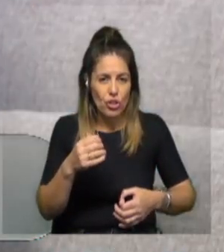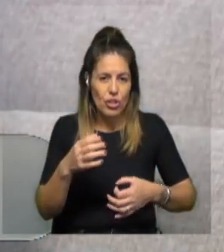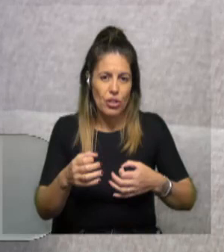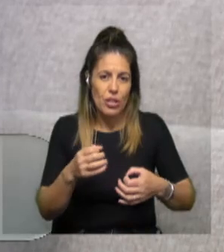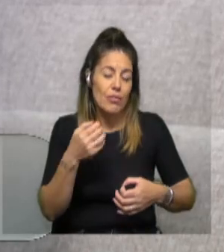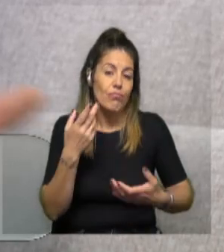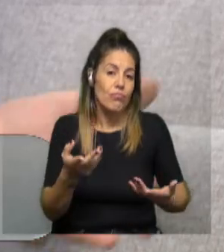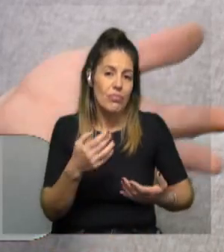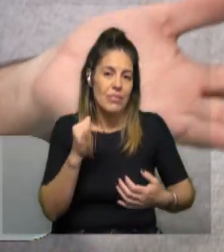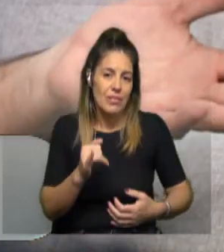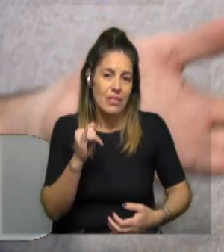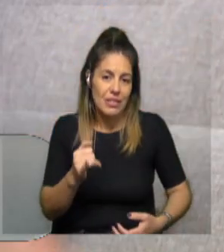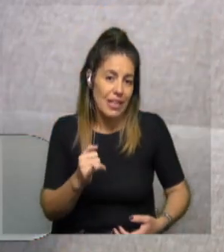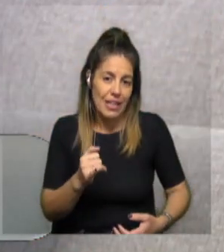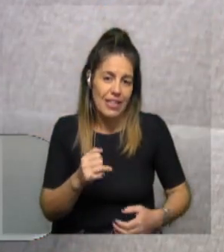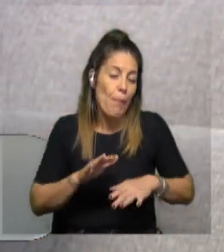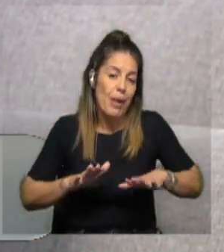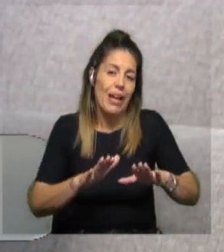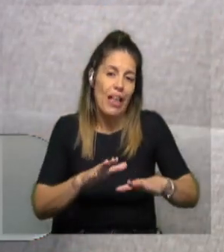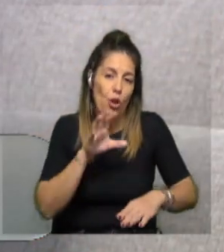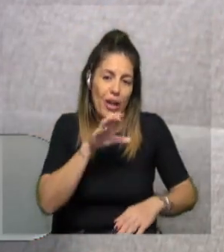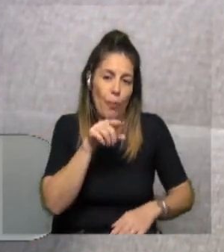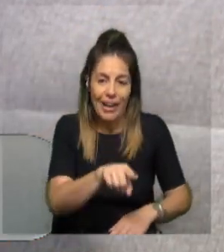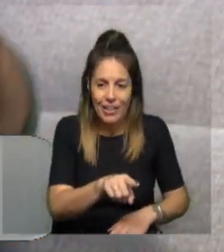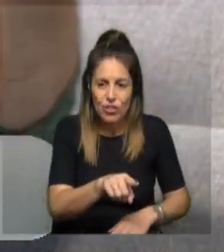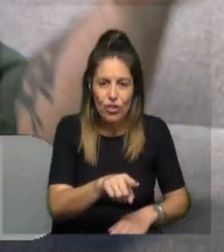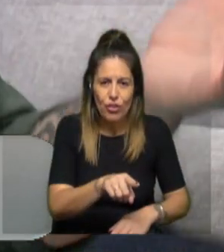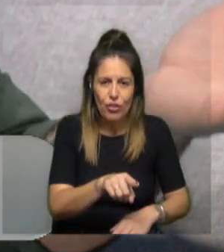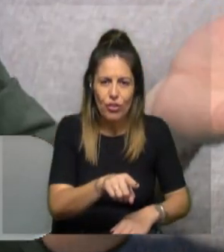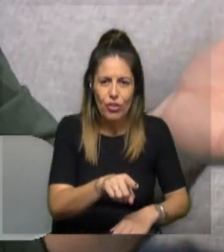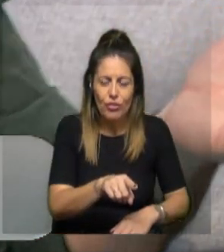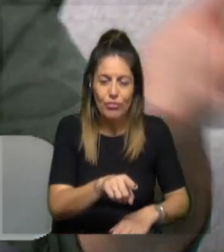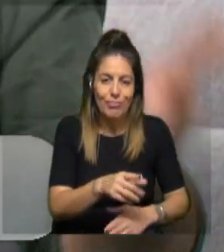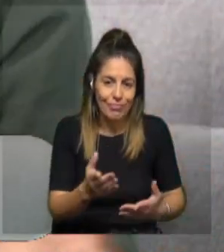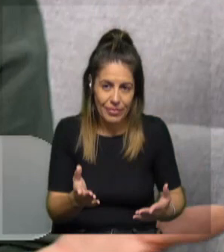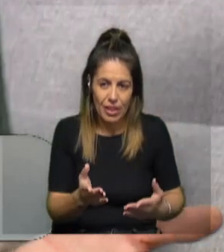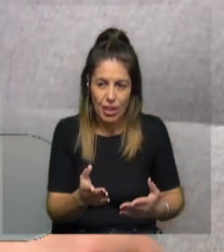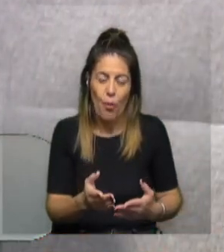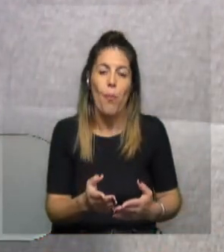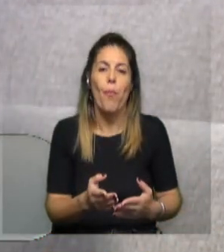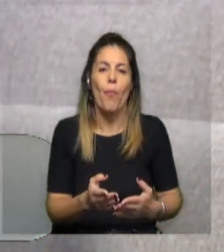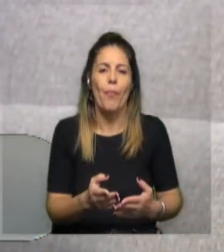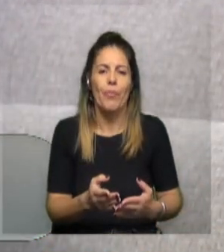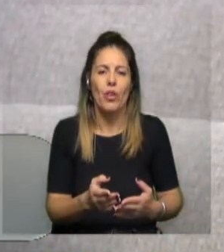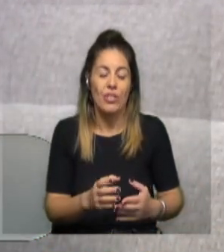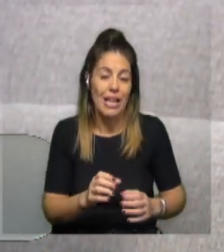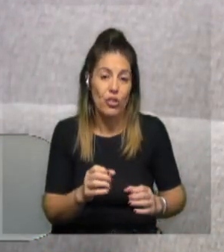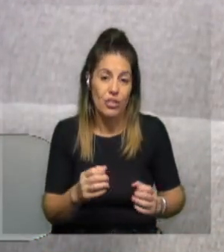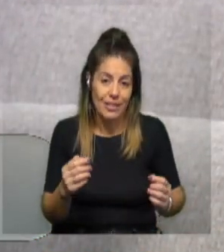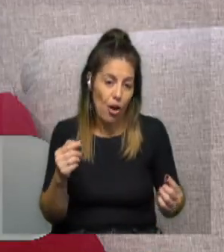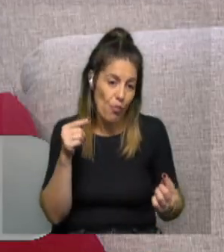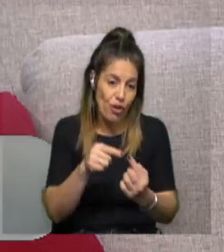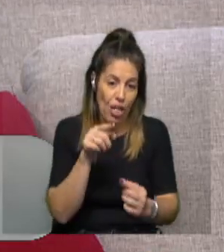caniche, que un jabalí dice claro. Un ovni. Claro. Digo un no quiero estigmatizar sí, al caniche, tal cual, pero tal cual. No sé si se ve o no.